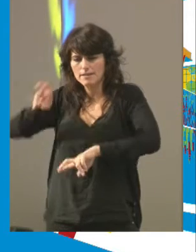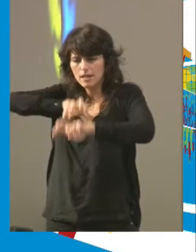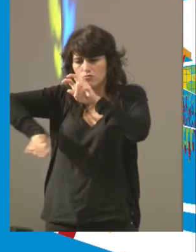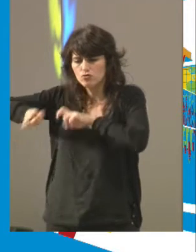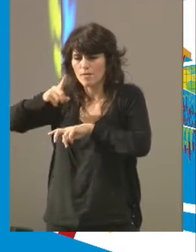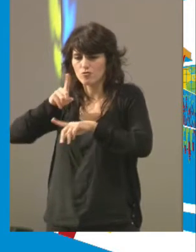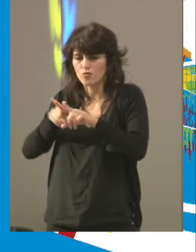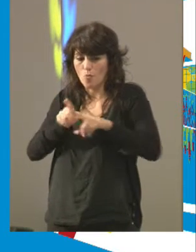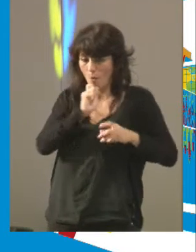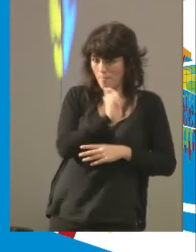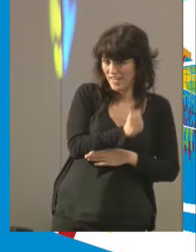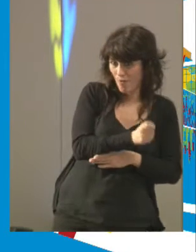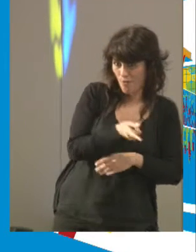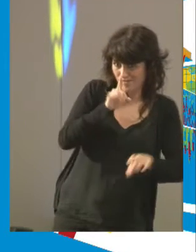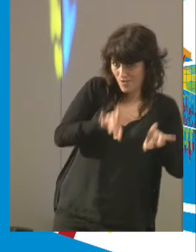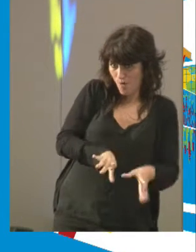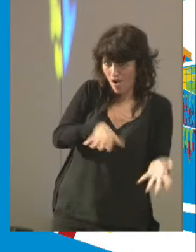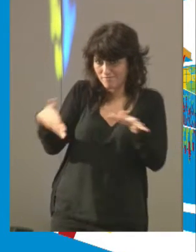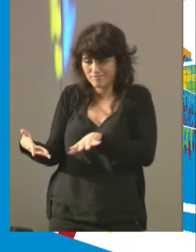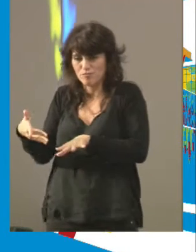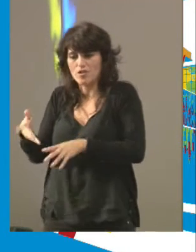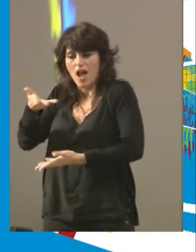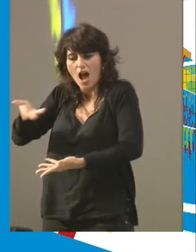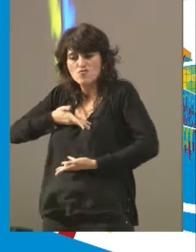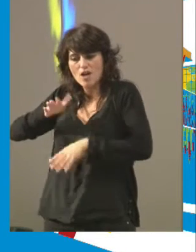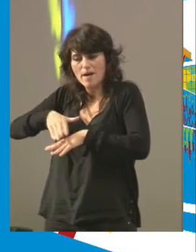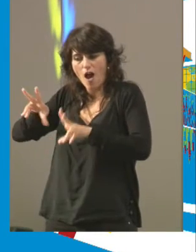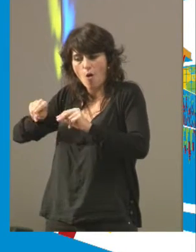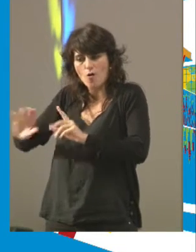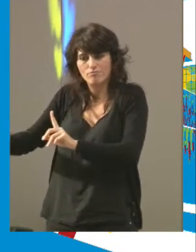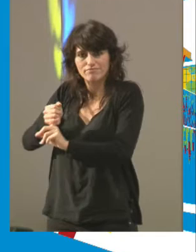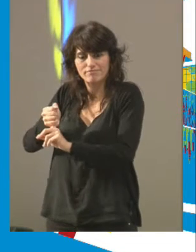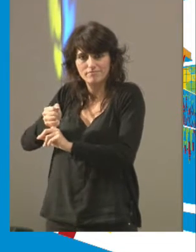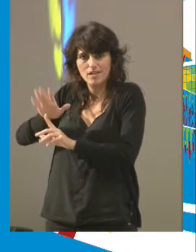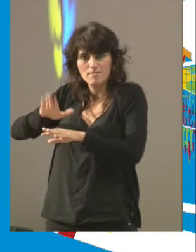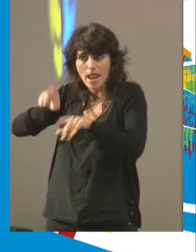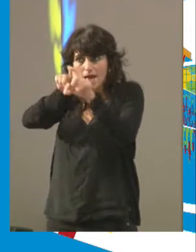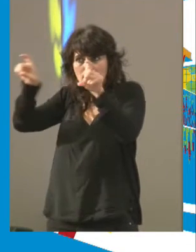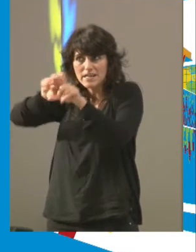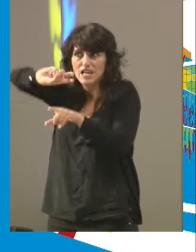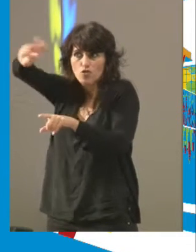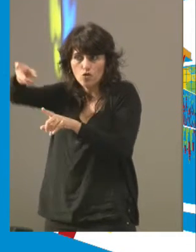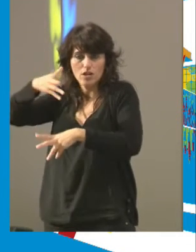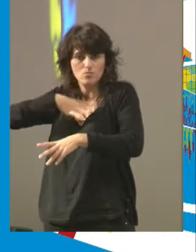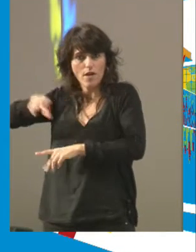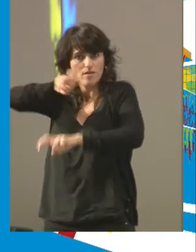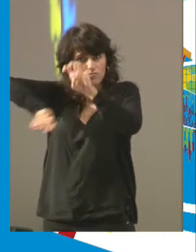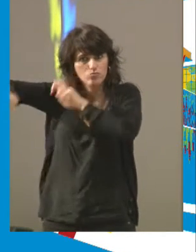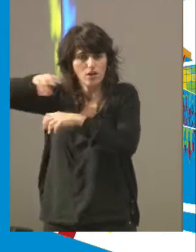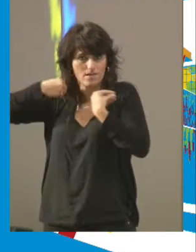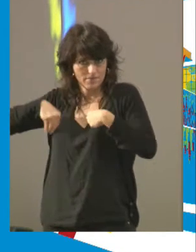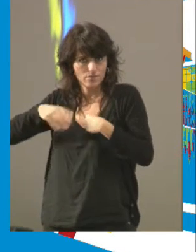ese pico que nos ayude a buscar ese oro, para que otras empresas puedan buscar el oro dentro de esos